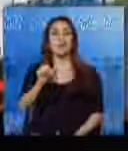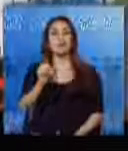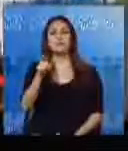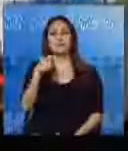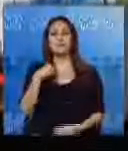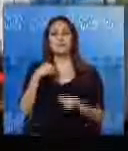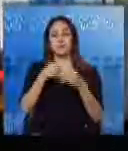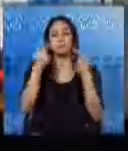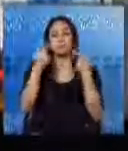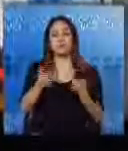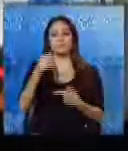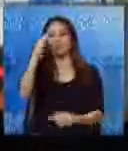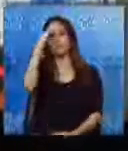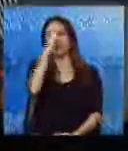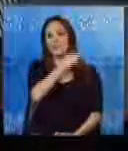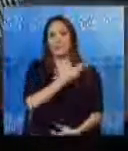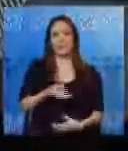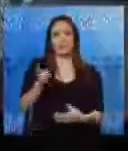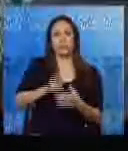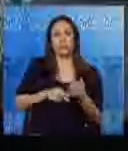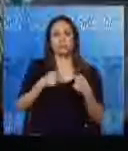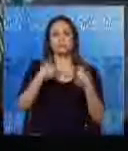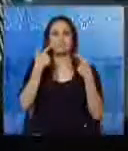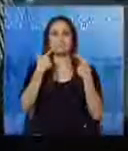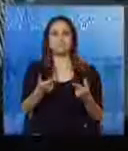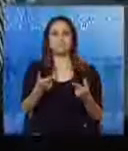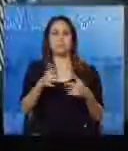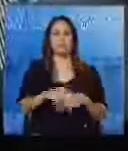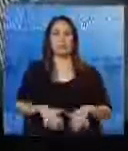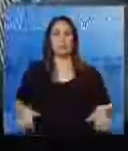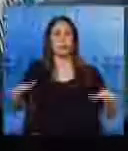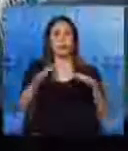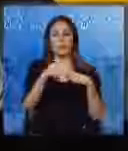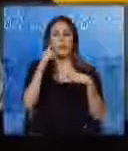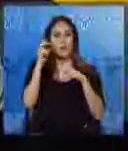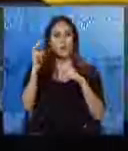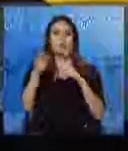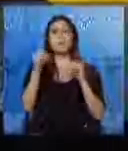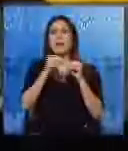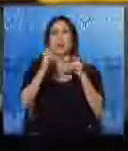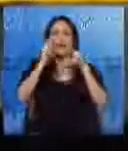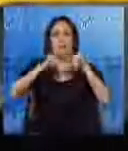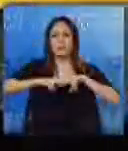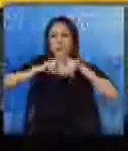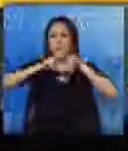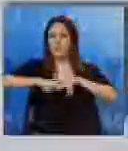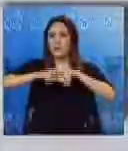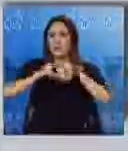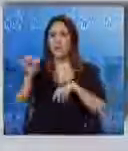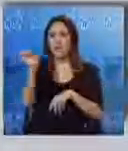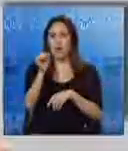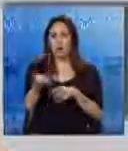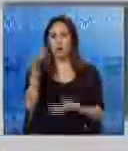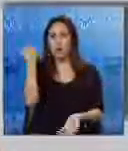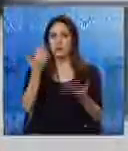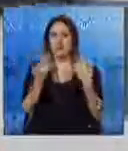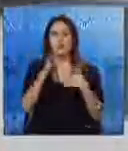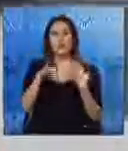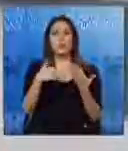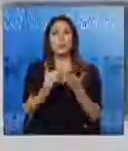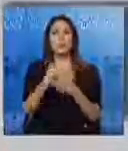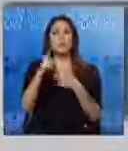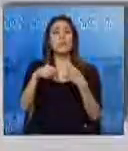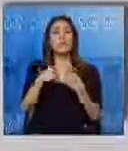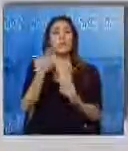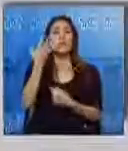policial y militar. Al haberse retomado el control en la zona, varios operativos en busca de armas de fuego se ejecutan en el sector. Se desconoce la fecha y